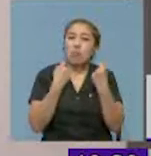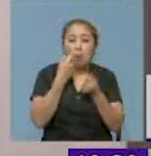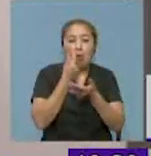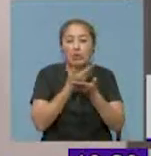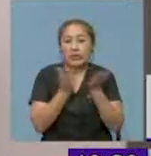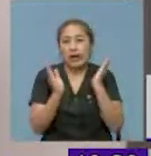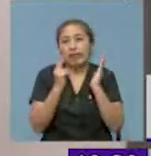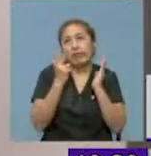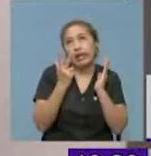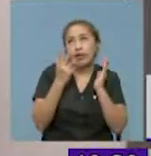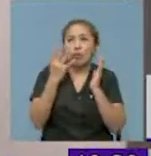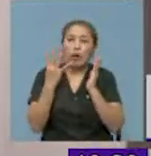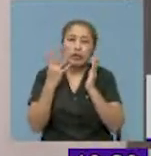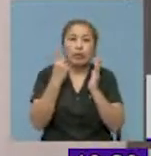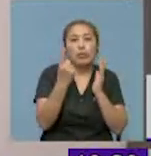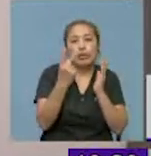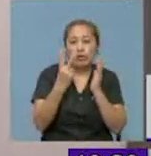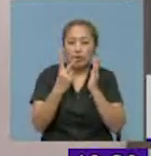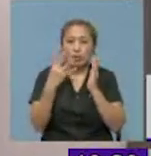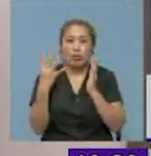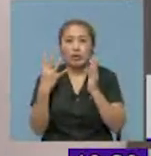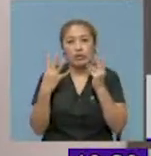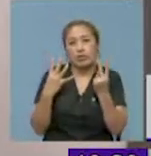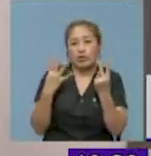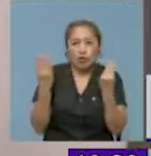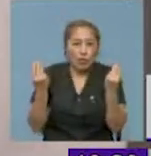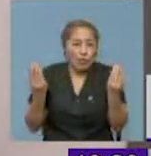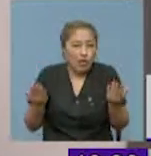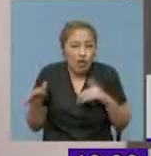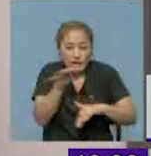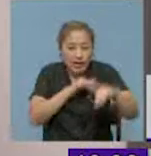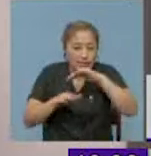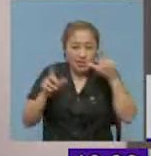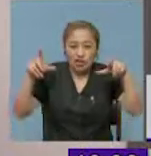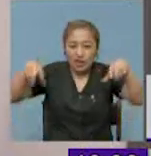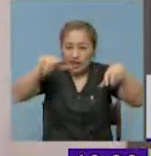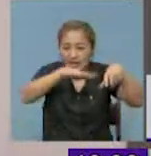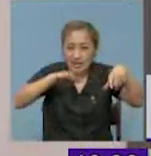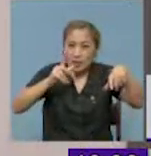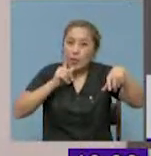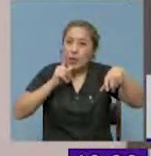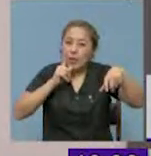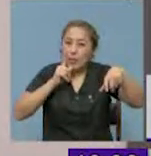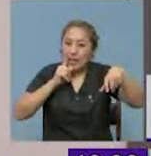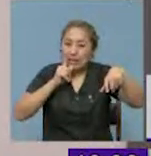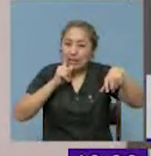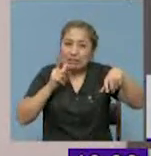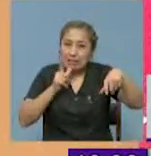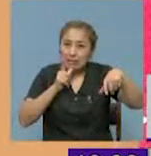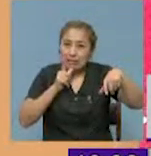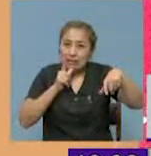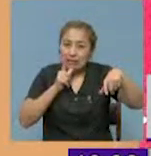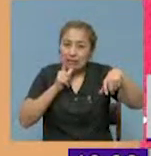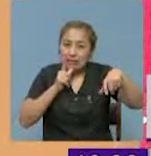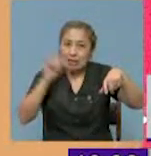34 consejos del 4-4-2 que parece la verdad la página del